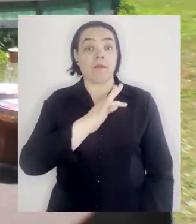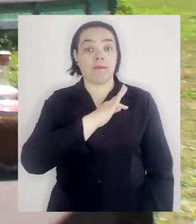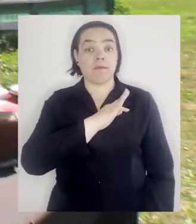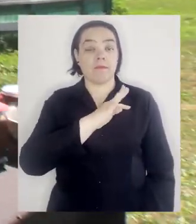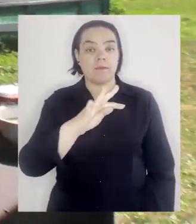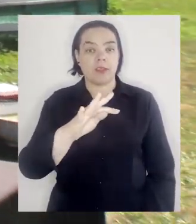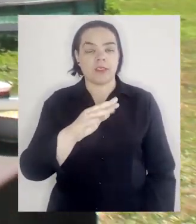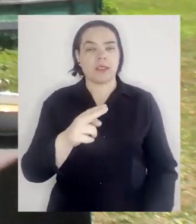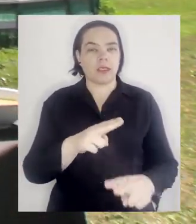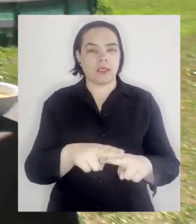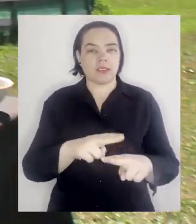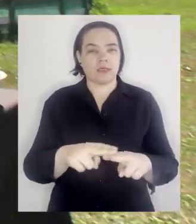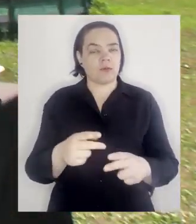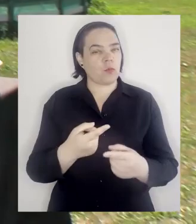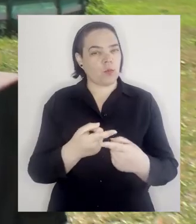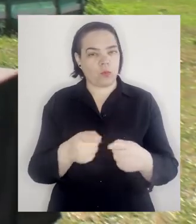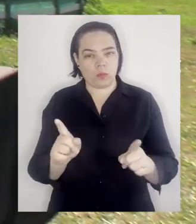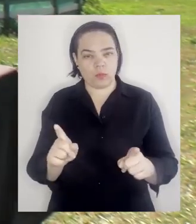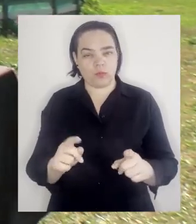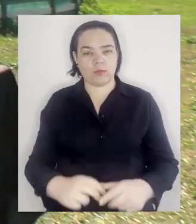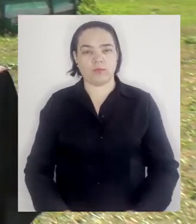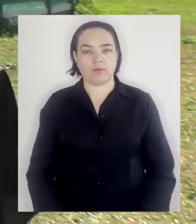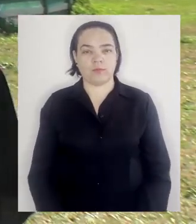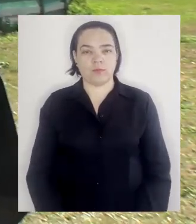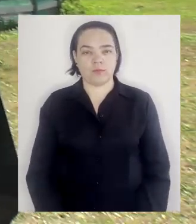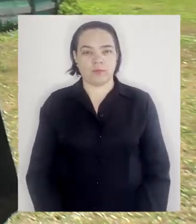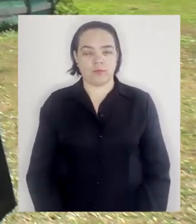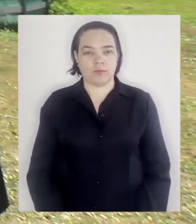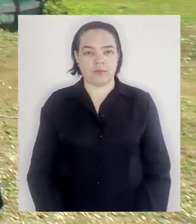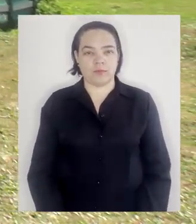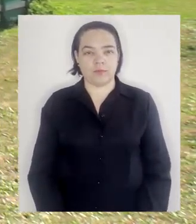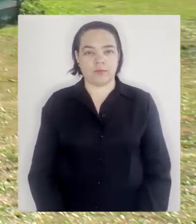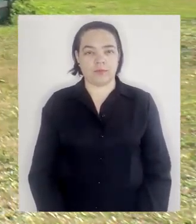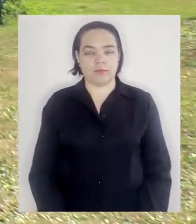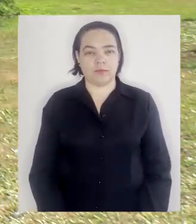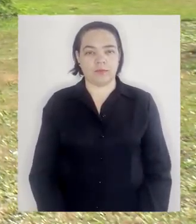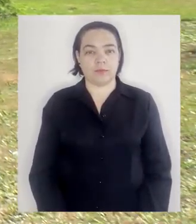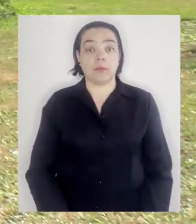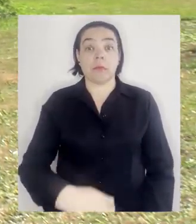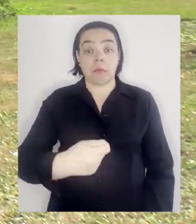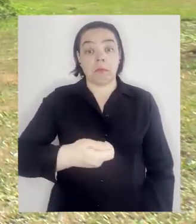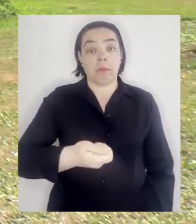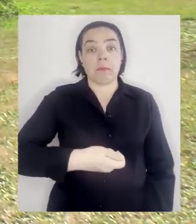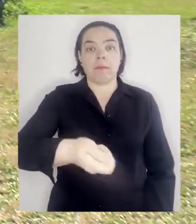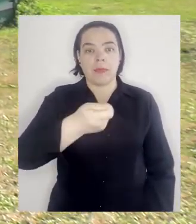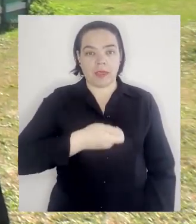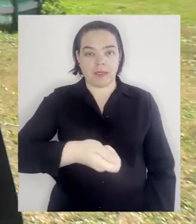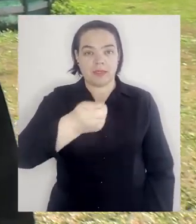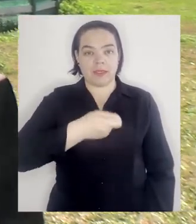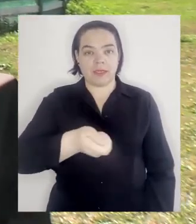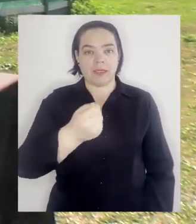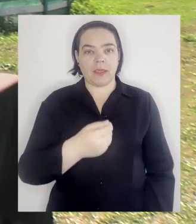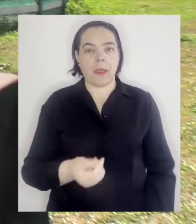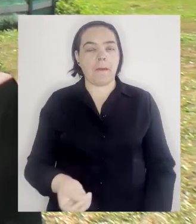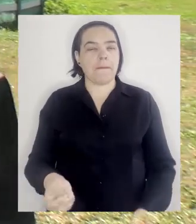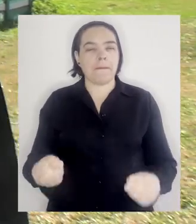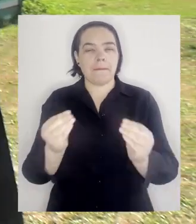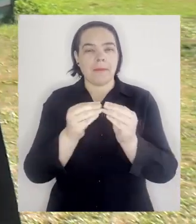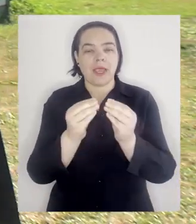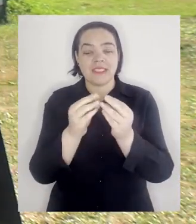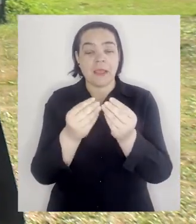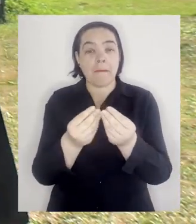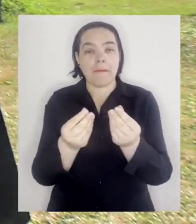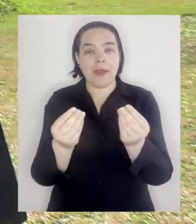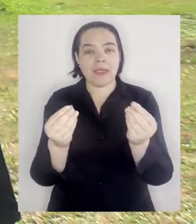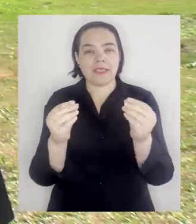decimos crepe. Crepe. Acá, pancake. El panqueque son un poquito más gorditas que la